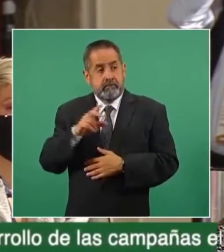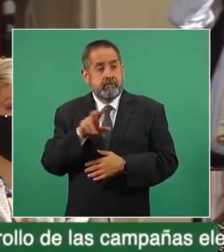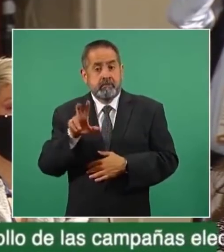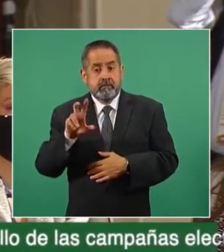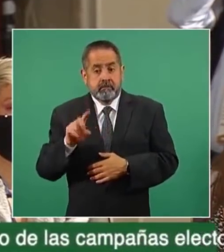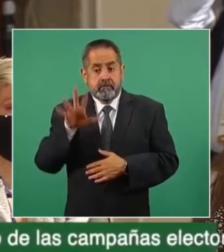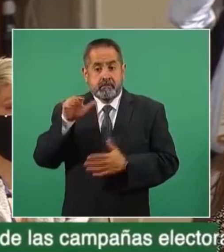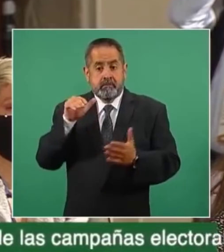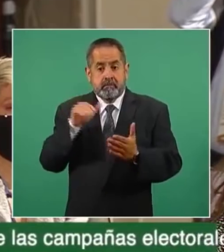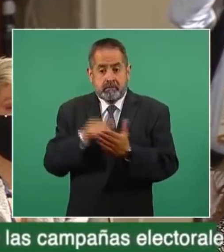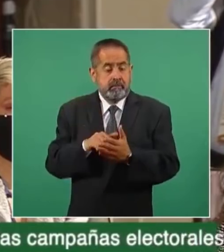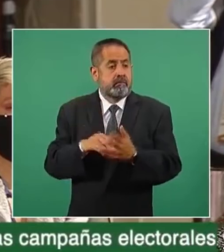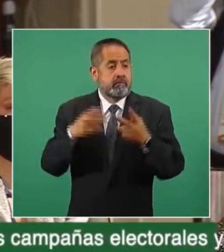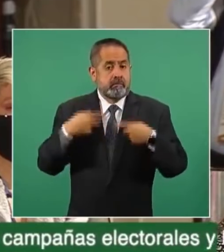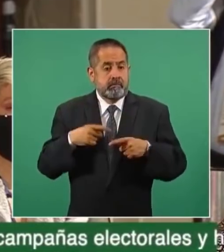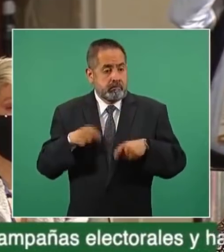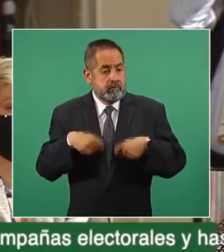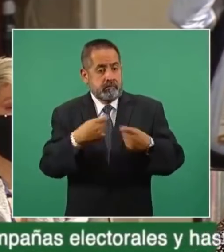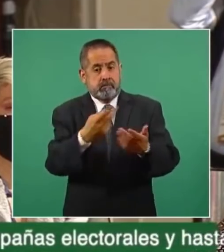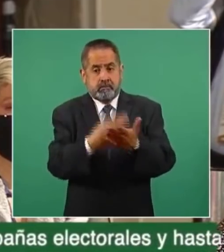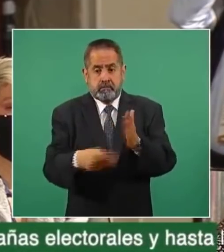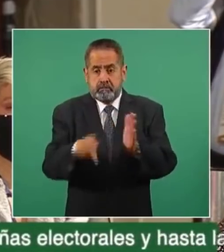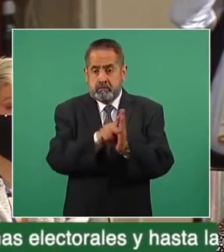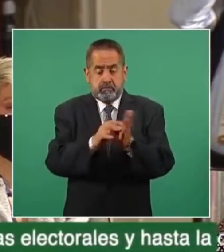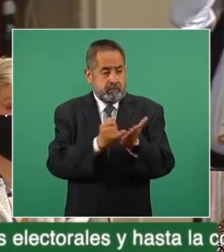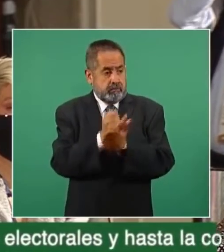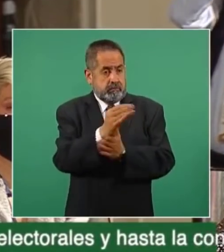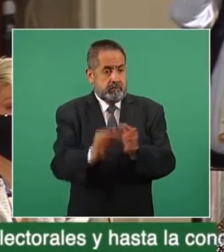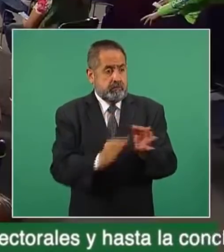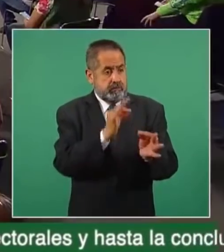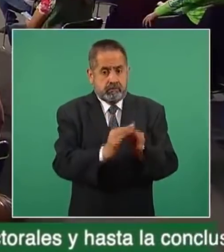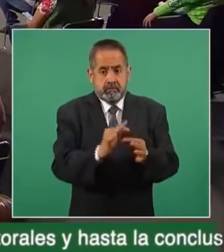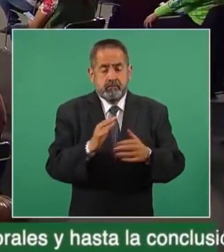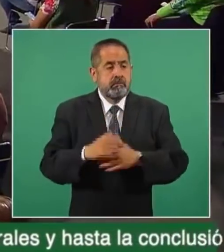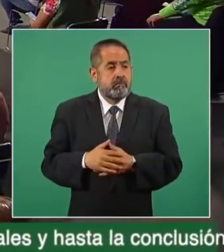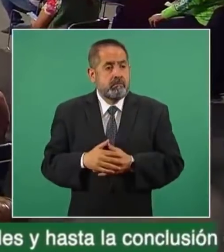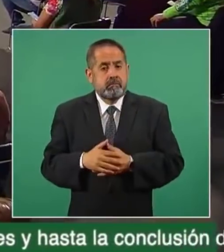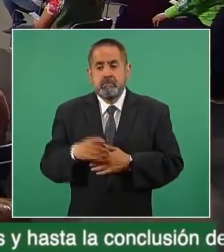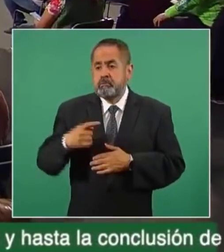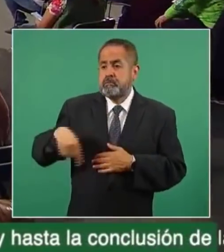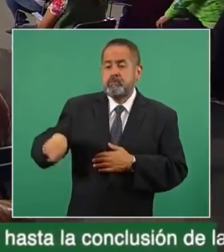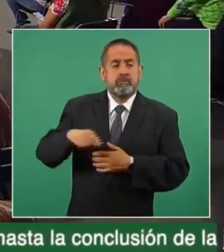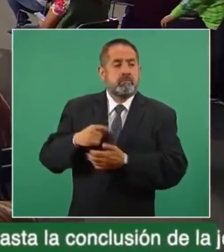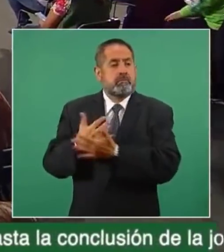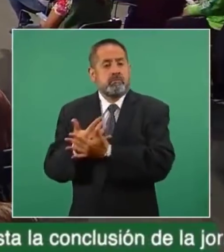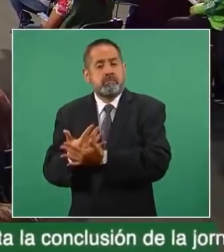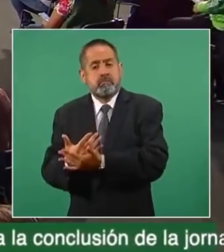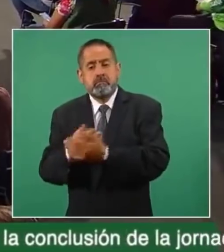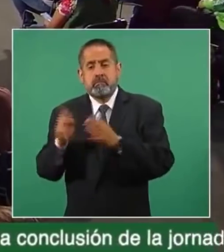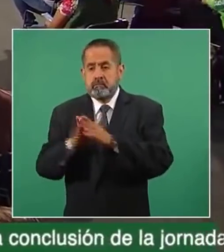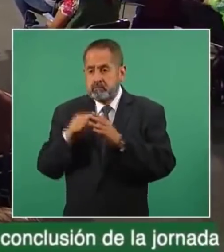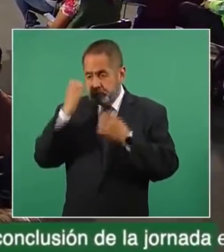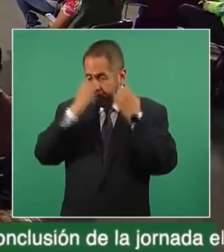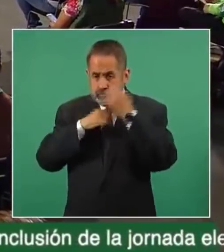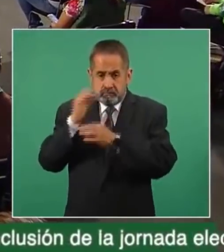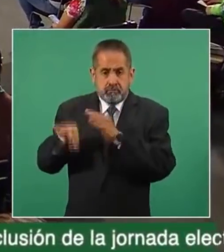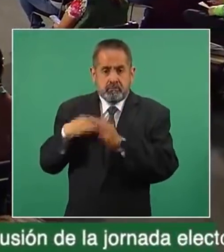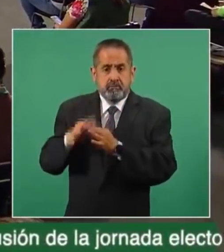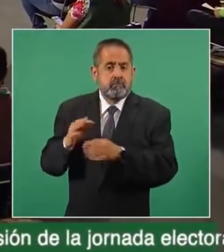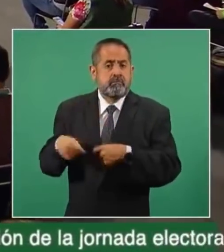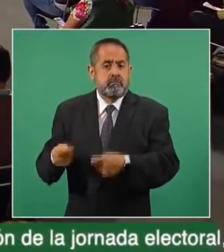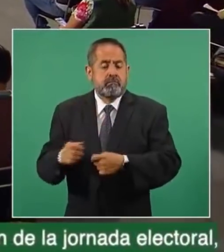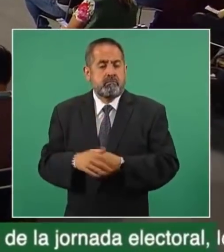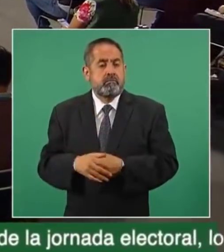participantes ya han sido asignados a una plaza definitiva y solamente estaban en espera de la aplicación del instrumento de valoración para concluir el proceso